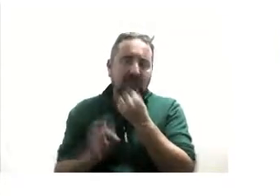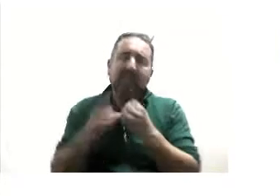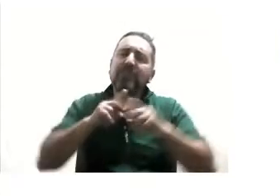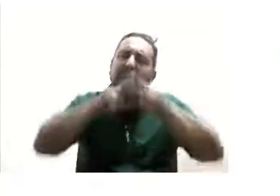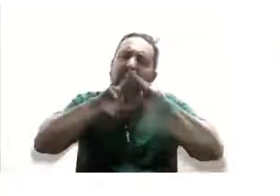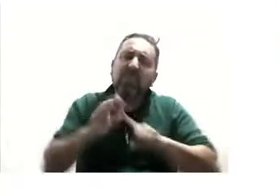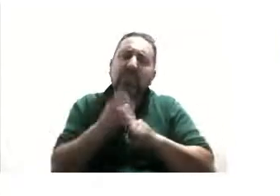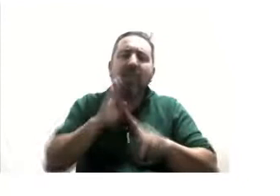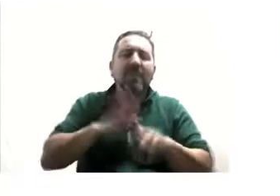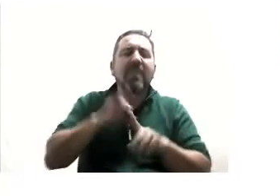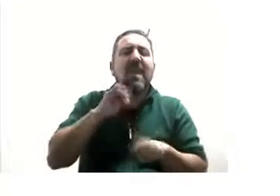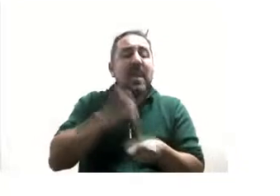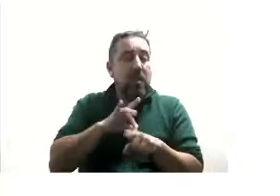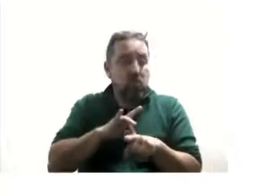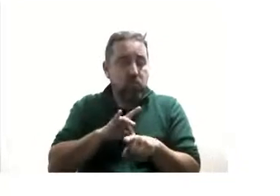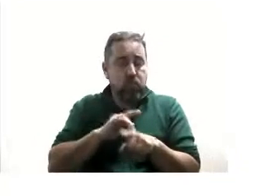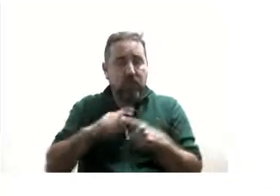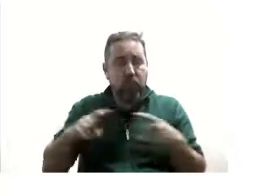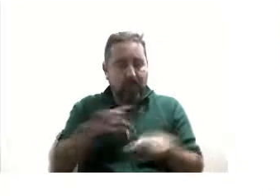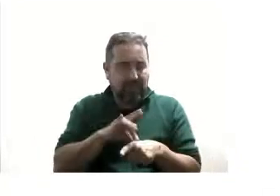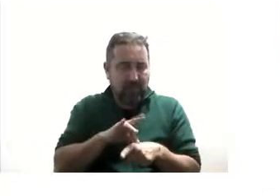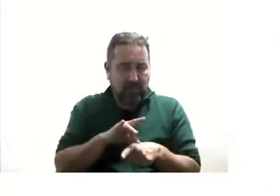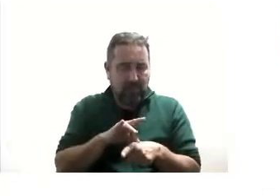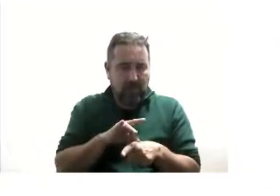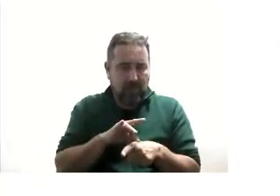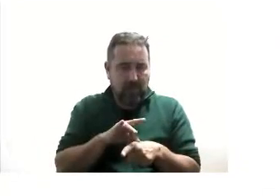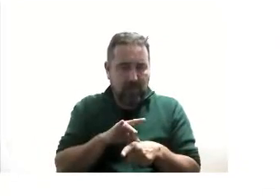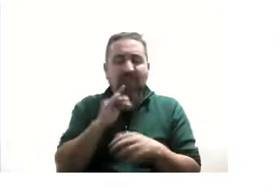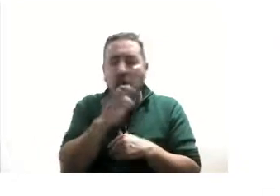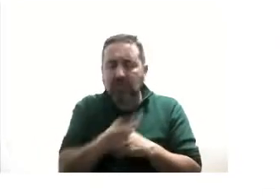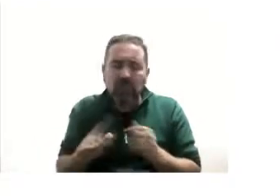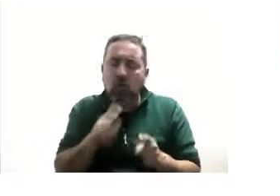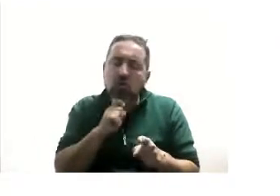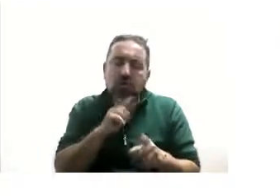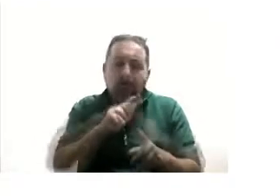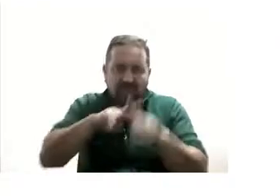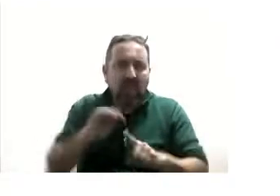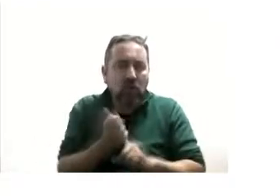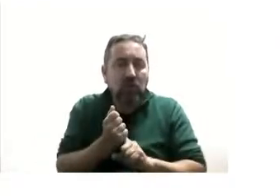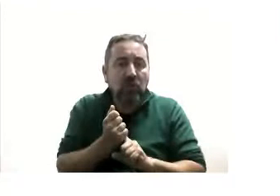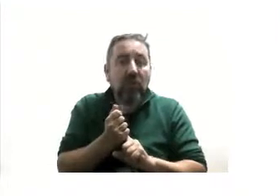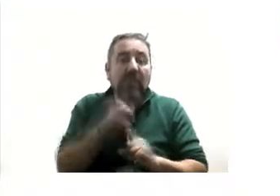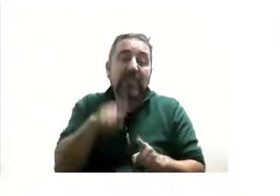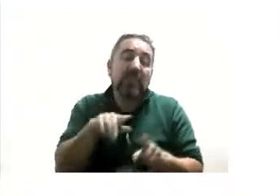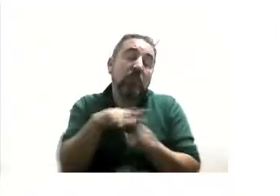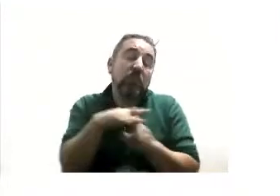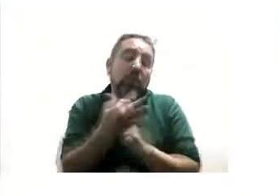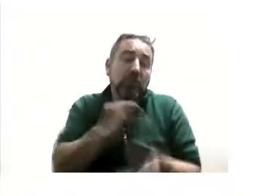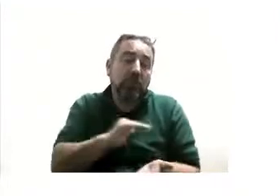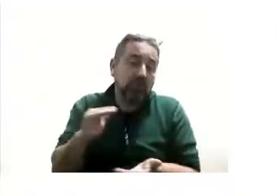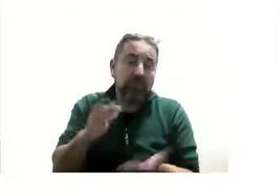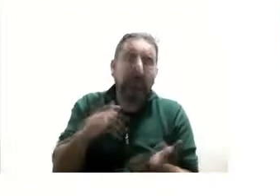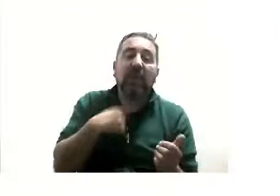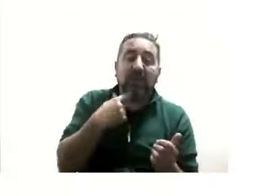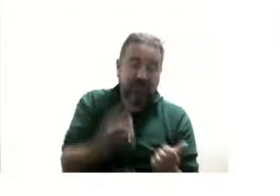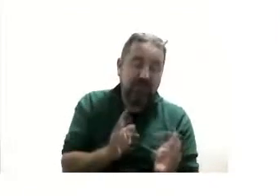neuropatía auditiva en niños? Y un poco saber cuál es el pronóstico en estos casos. Hay que decir, claro,